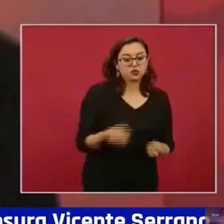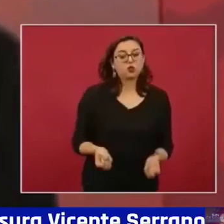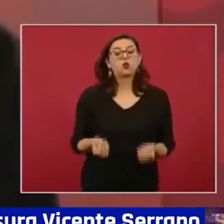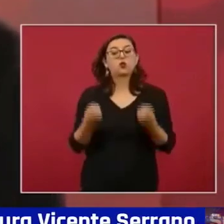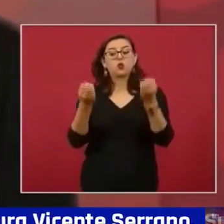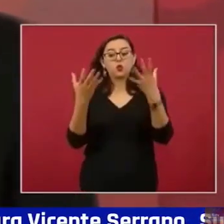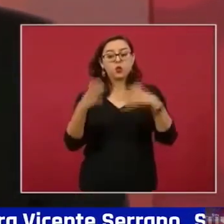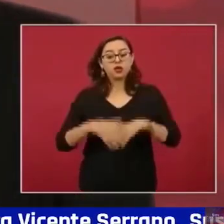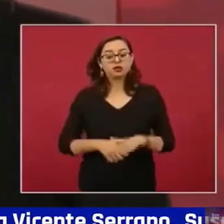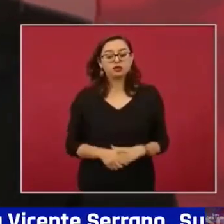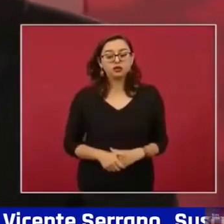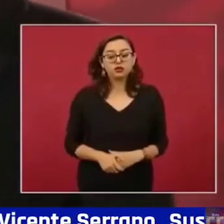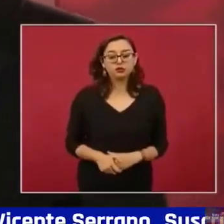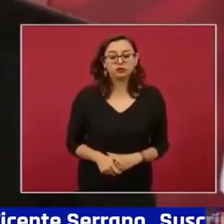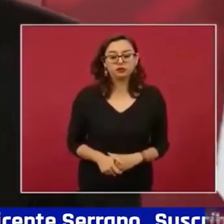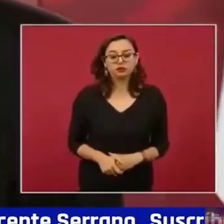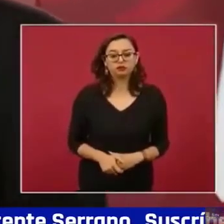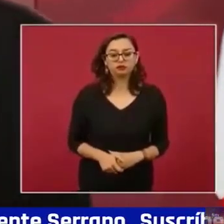Pues